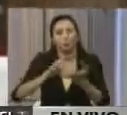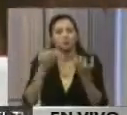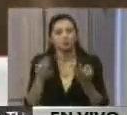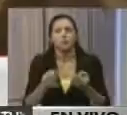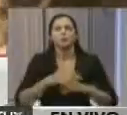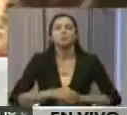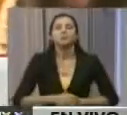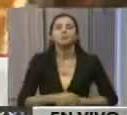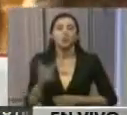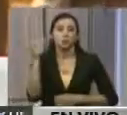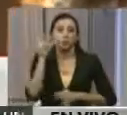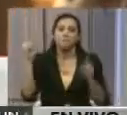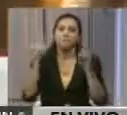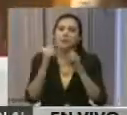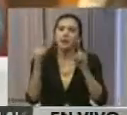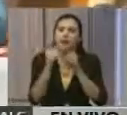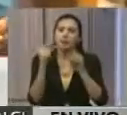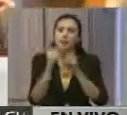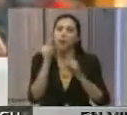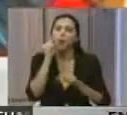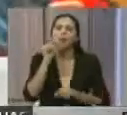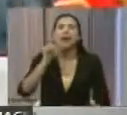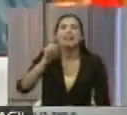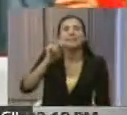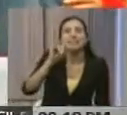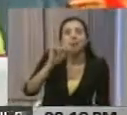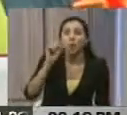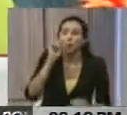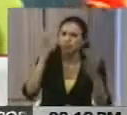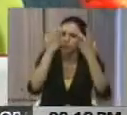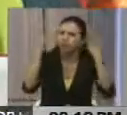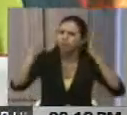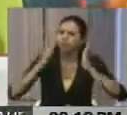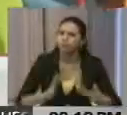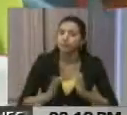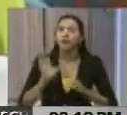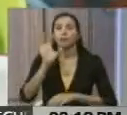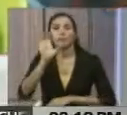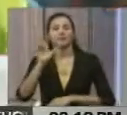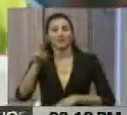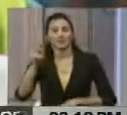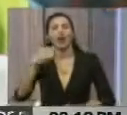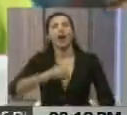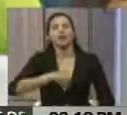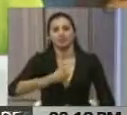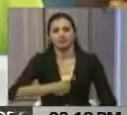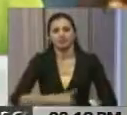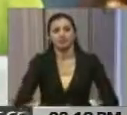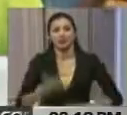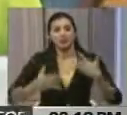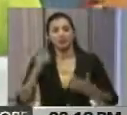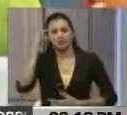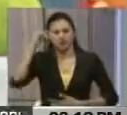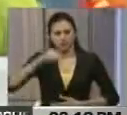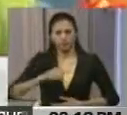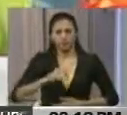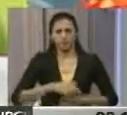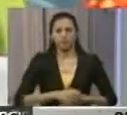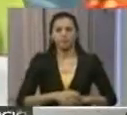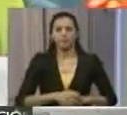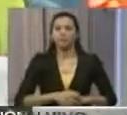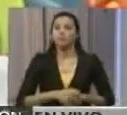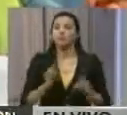gracias. Gracias. Escuchaban entonces ustedes palabras de Atilio Borón, uno de los grandes intelectuales de la patria argentina. Esta actividad que se realiza el día de